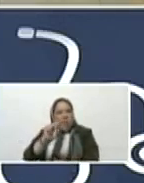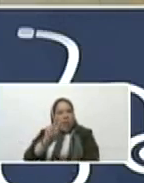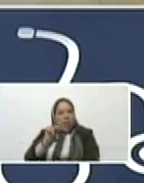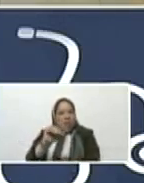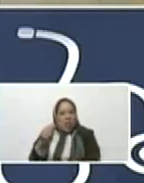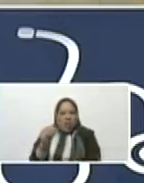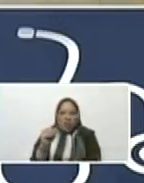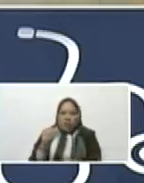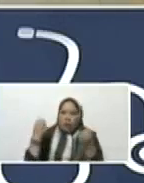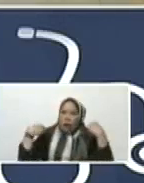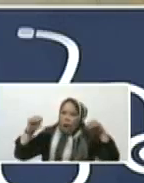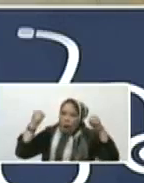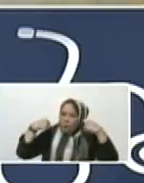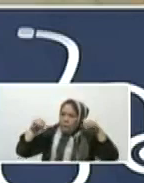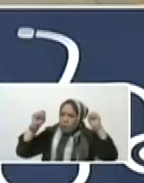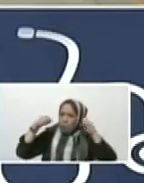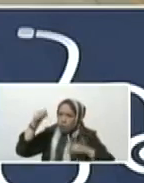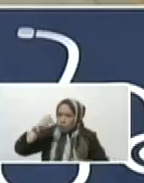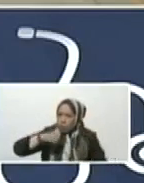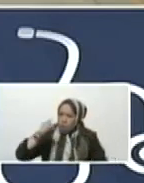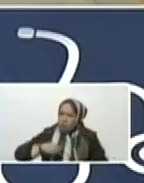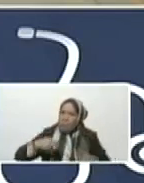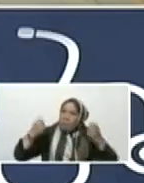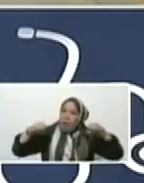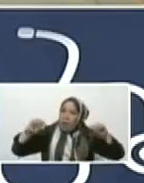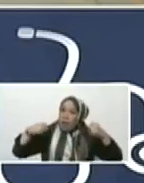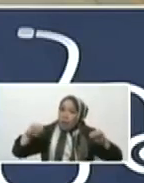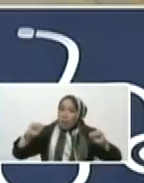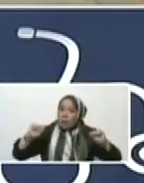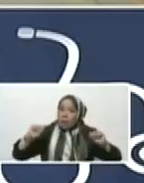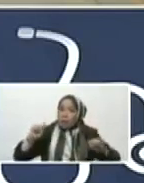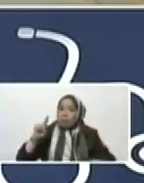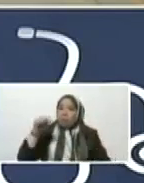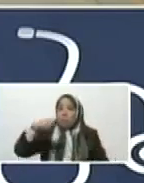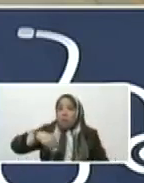Estamos practicando aquí, mire, el baile de